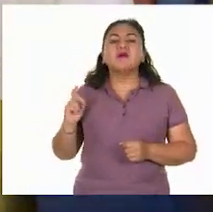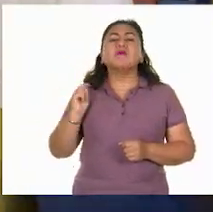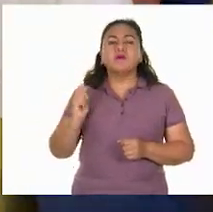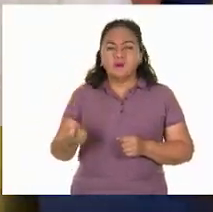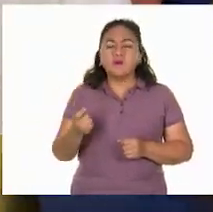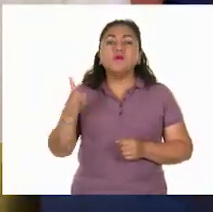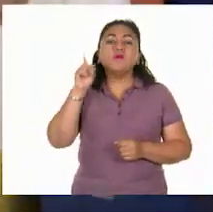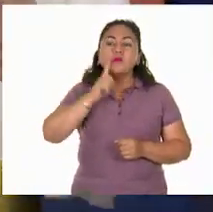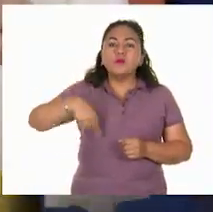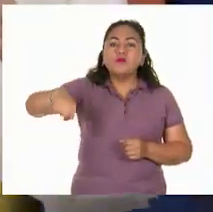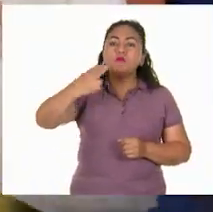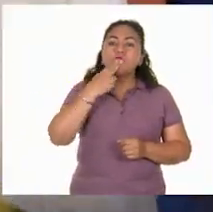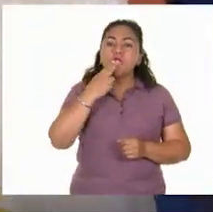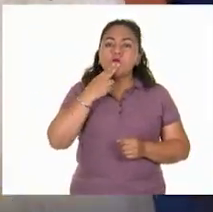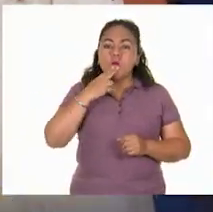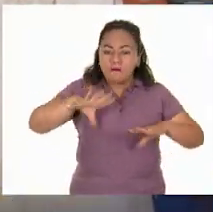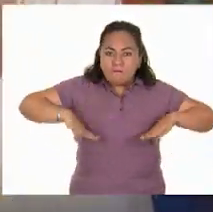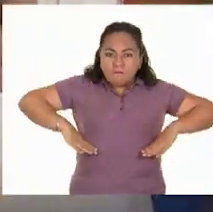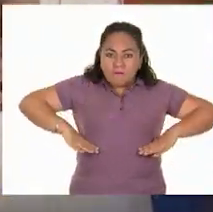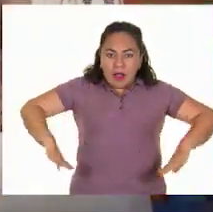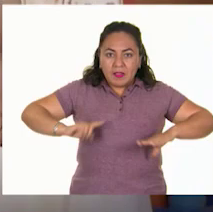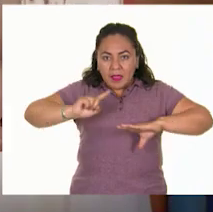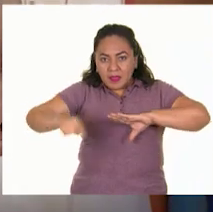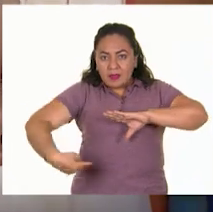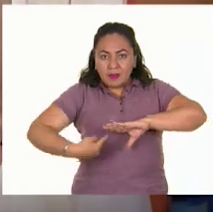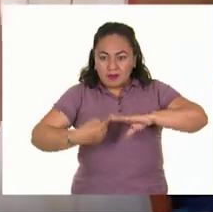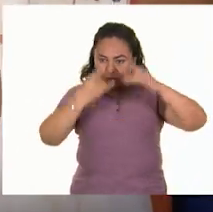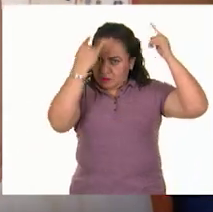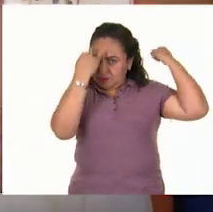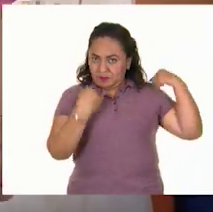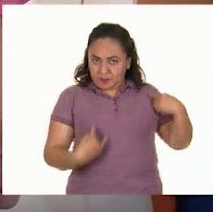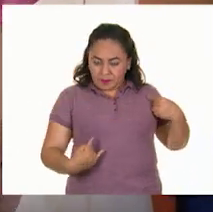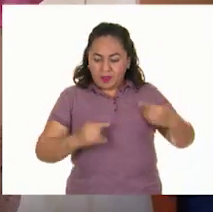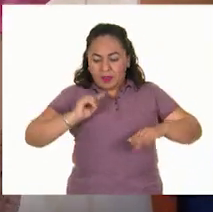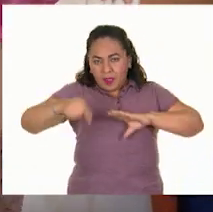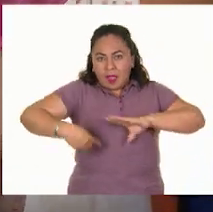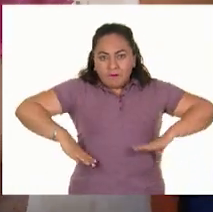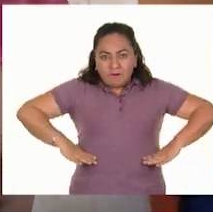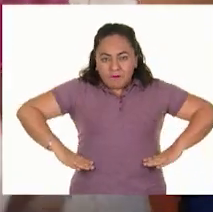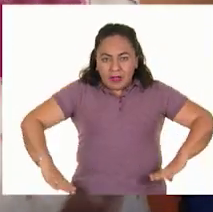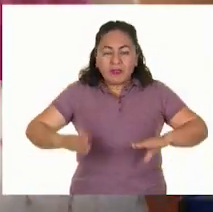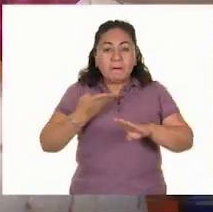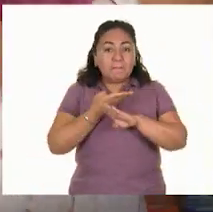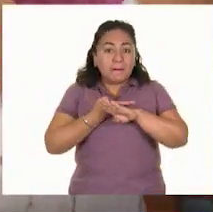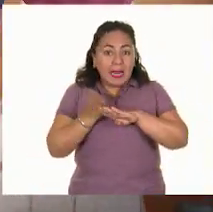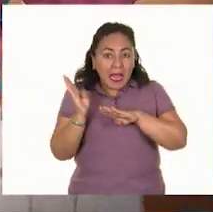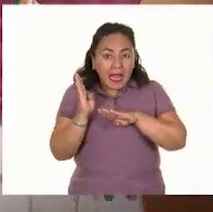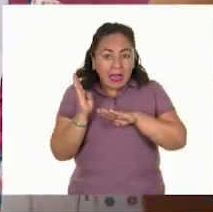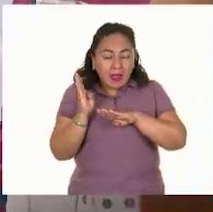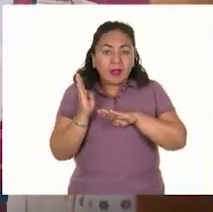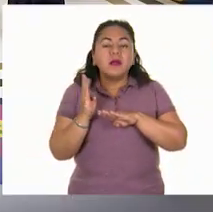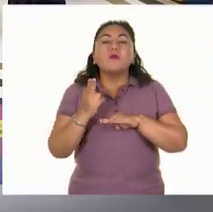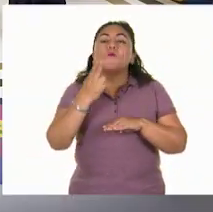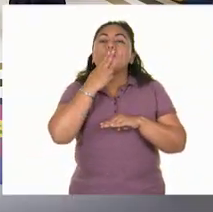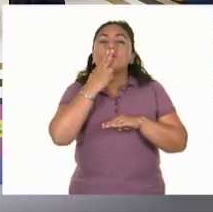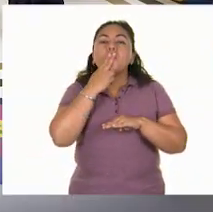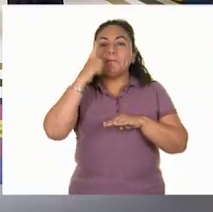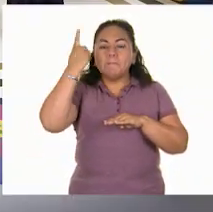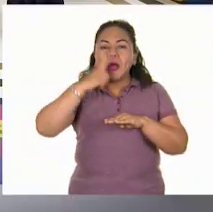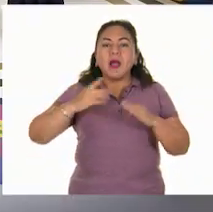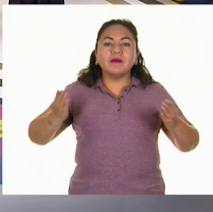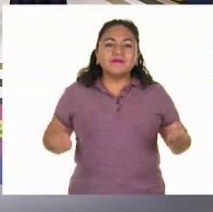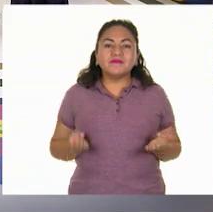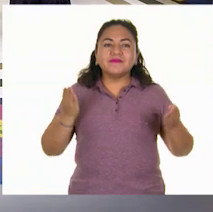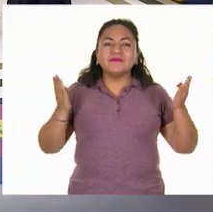ellas utilizan una falda debajo en forma de tubo, blanca, y se usa para las danzas de